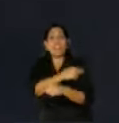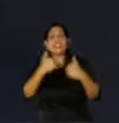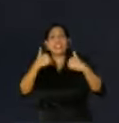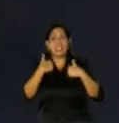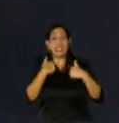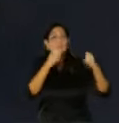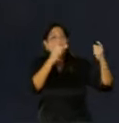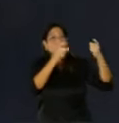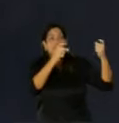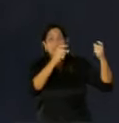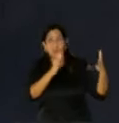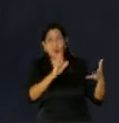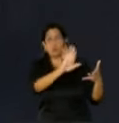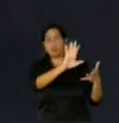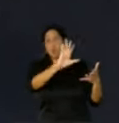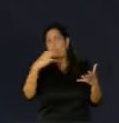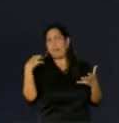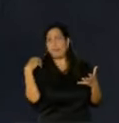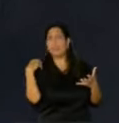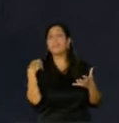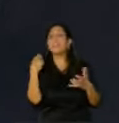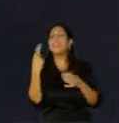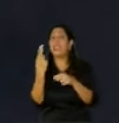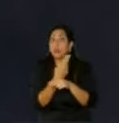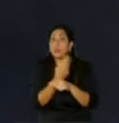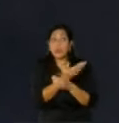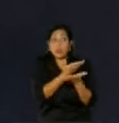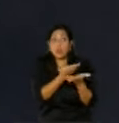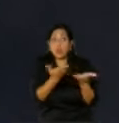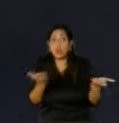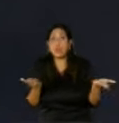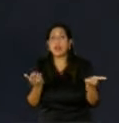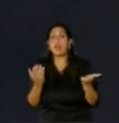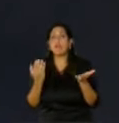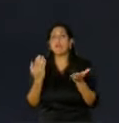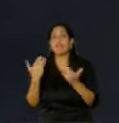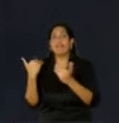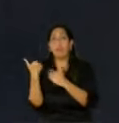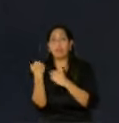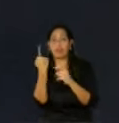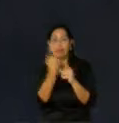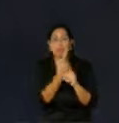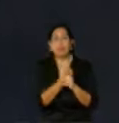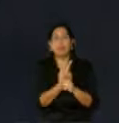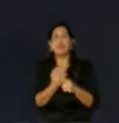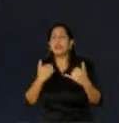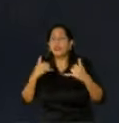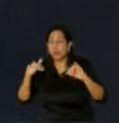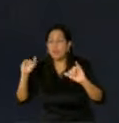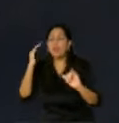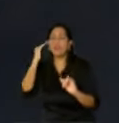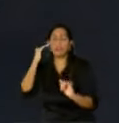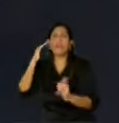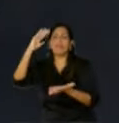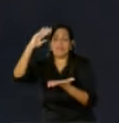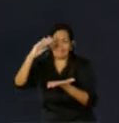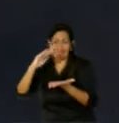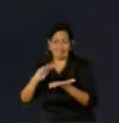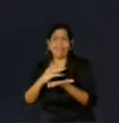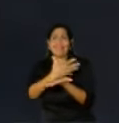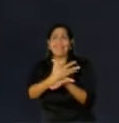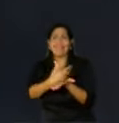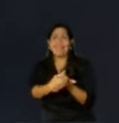directores médicos, tienen que utilizar los recursos de la forma más responsable posible. Definitivamente sigue habiendo la limitación de equipos. No es que de la noche a la mañana